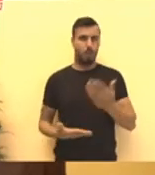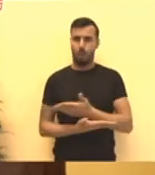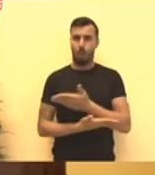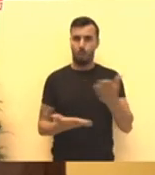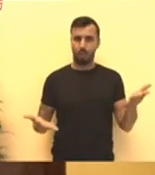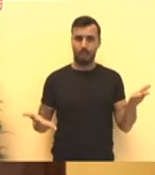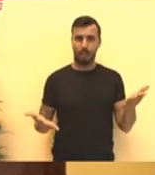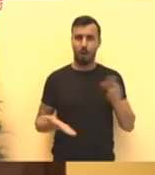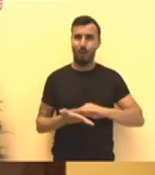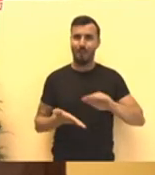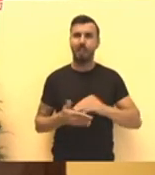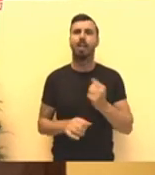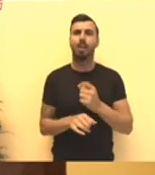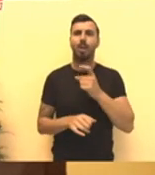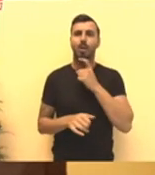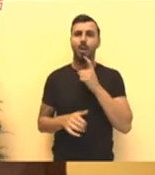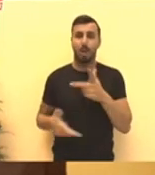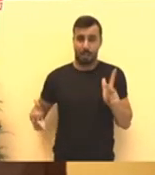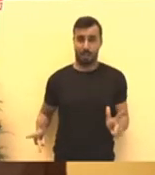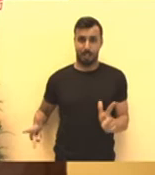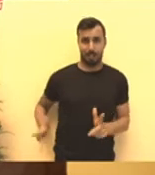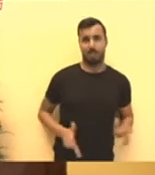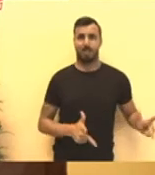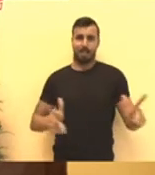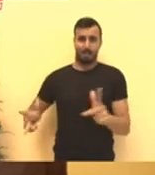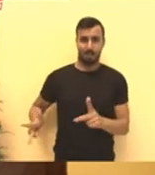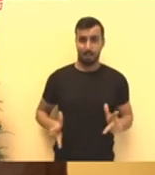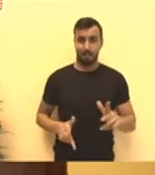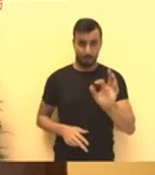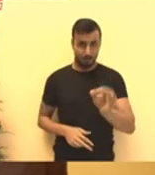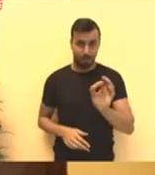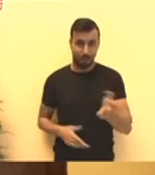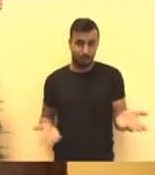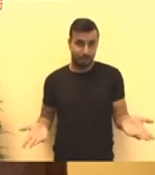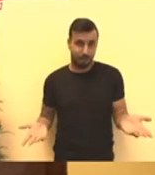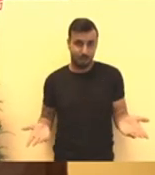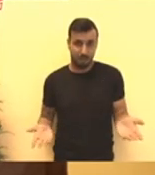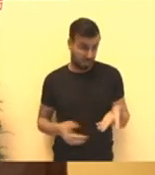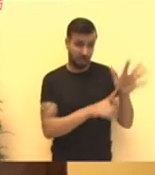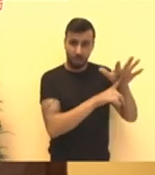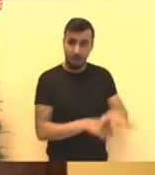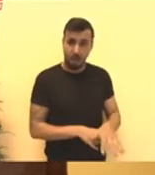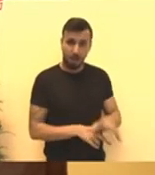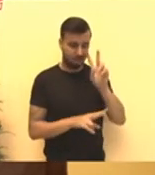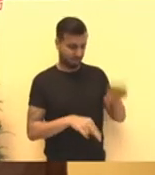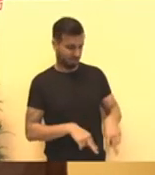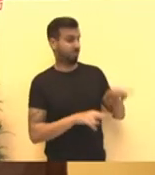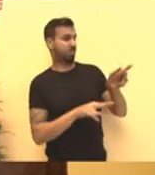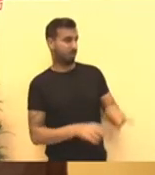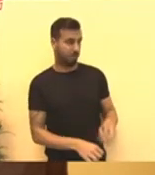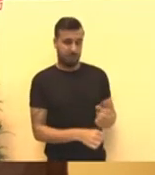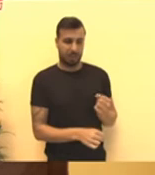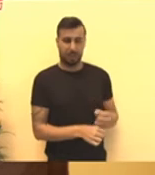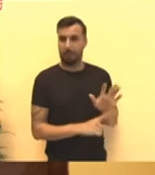continuamente. En las oficinas, por ejemplo, tienen sillas con ruedas. Y a esas personas no se les mira de manera